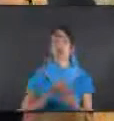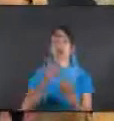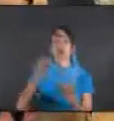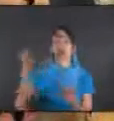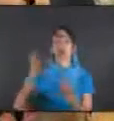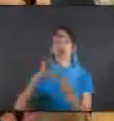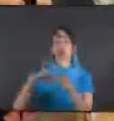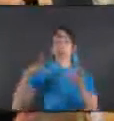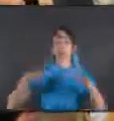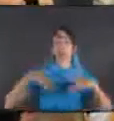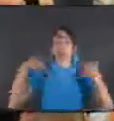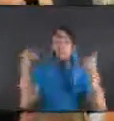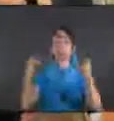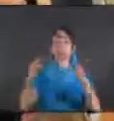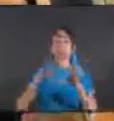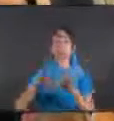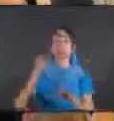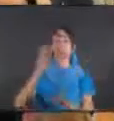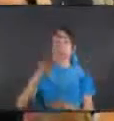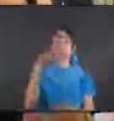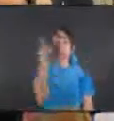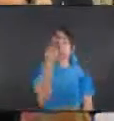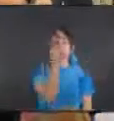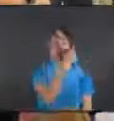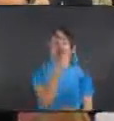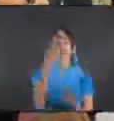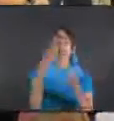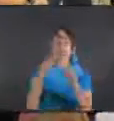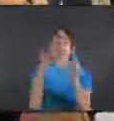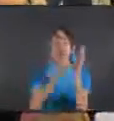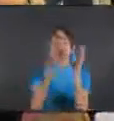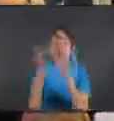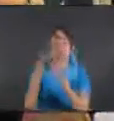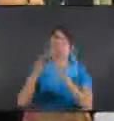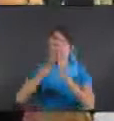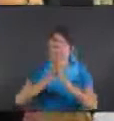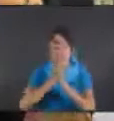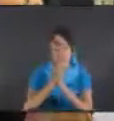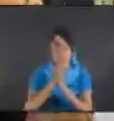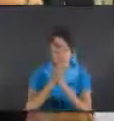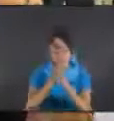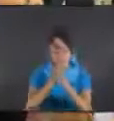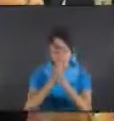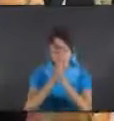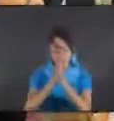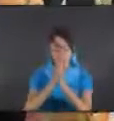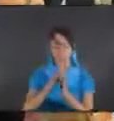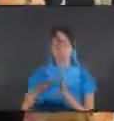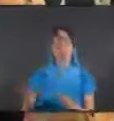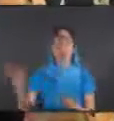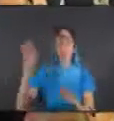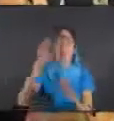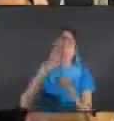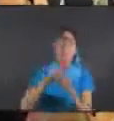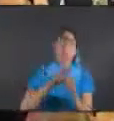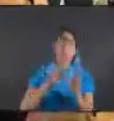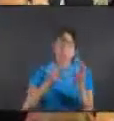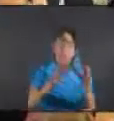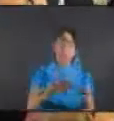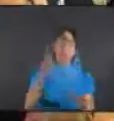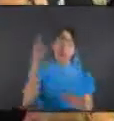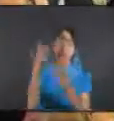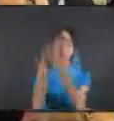el apóstol que tú levantaste en esta casa con el propósito, Señor, de guiar a este pueblo, de llevarlo, Señor, a un